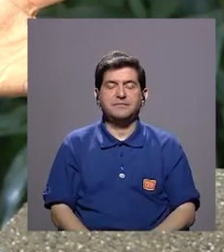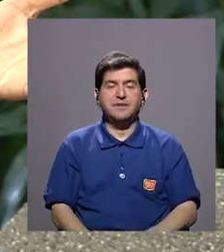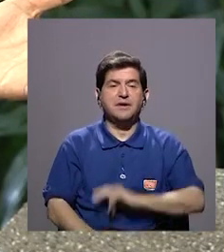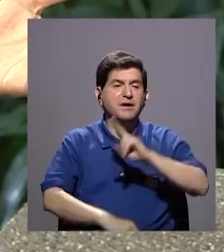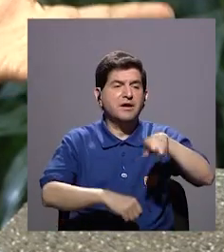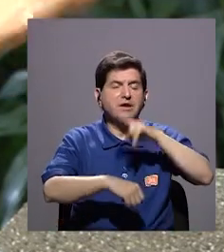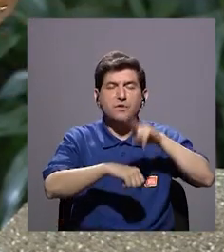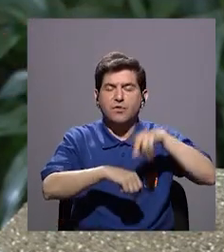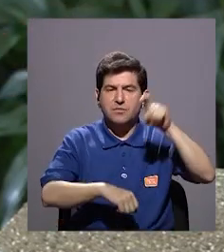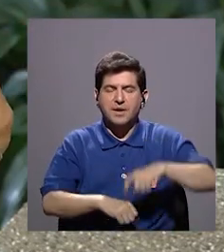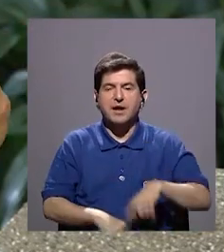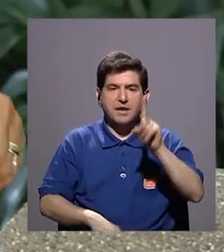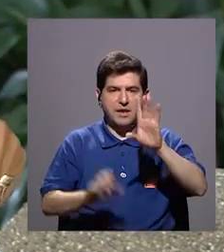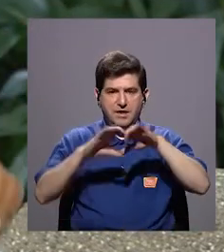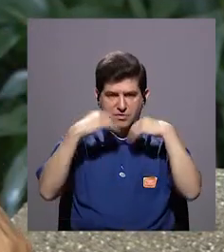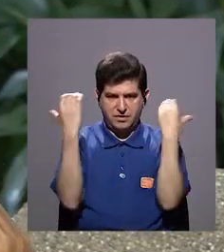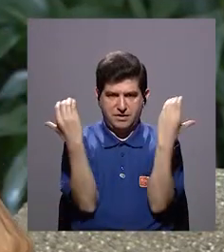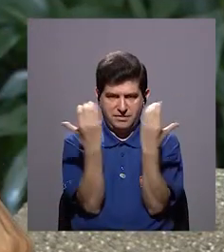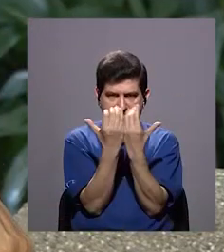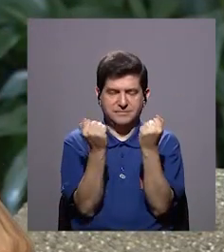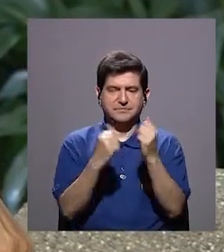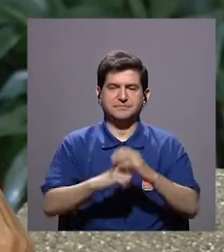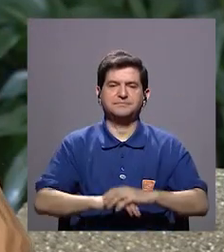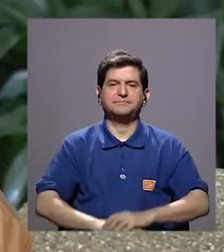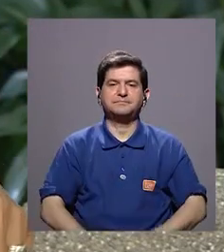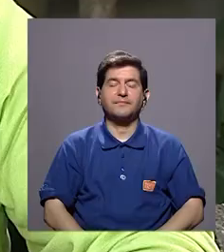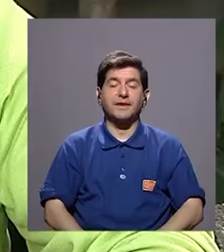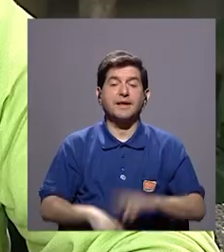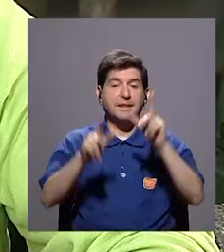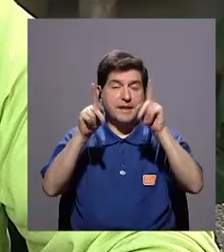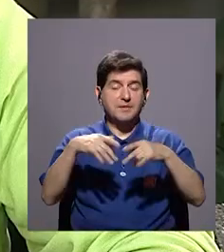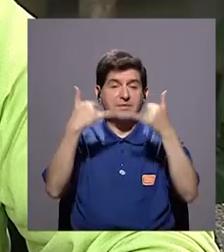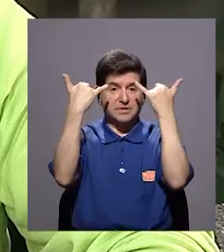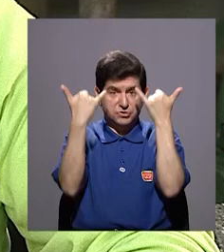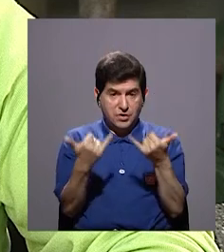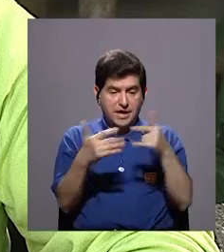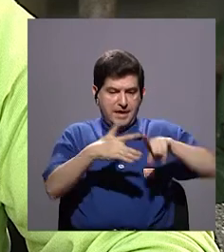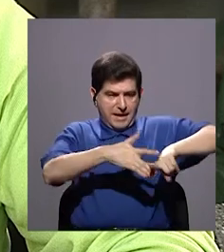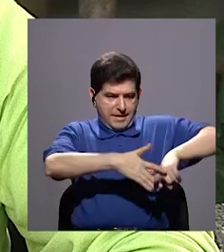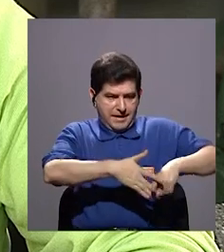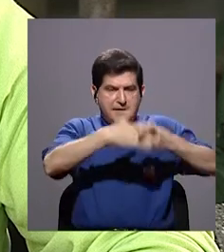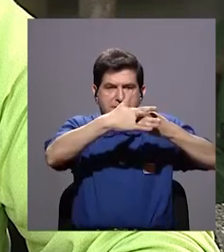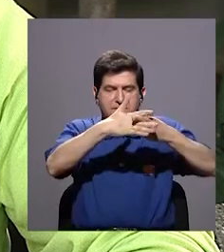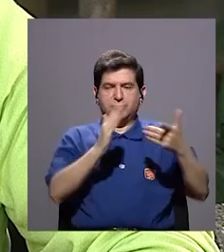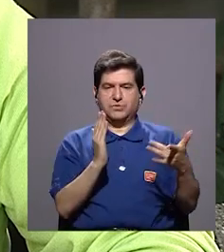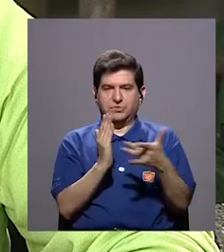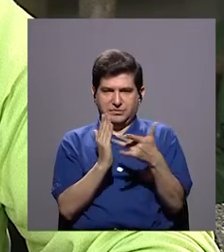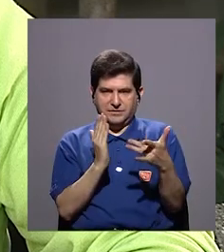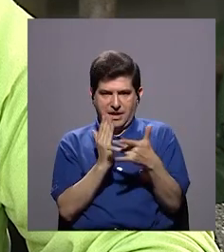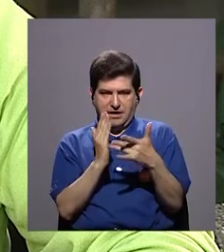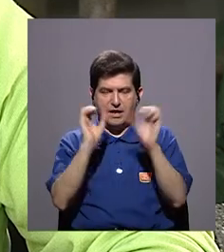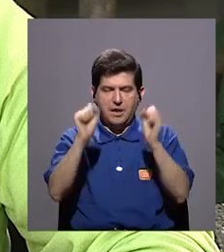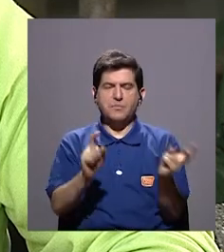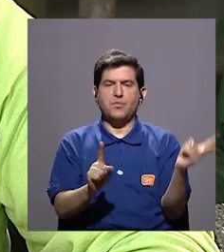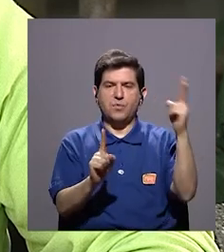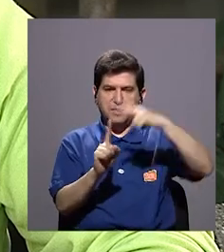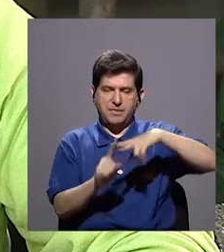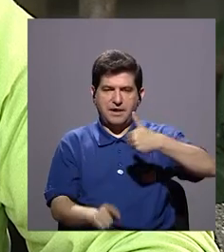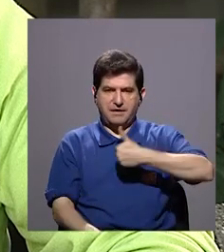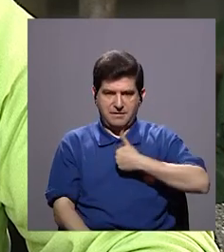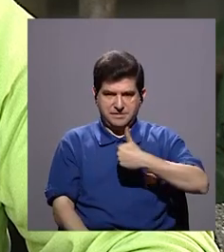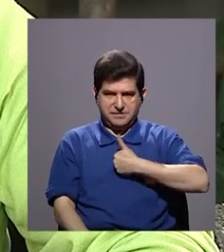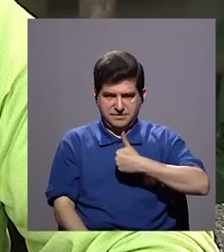hacer. Entonces, normalmente necesita venir a una clase, ¿ok? Esa persona, una vez que está iniciada en la técnica,